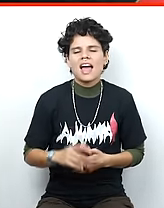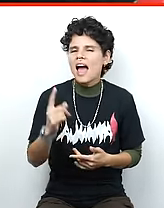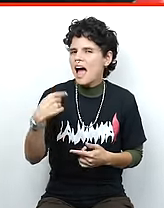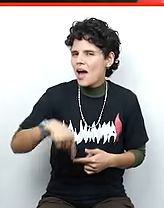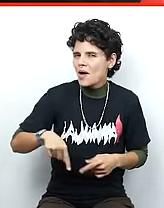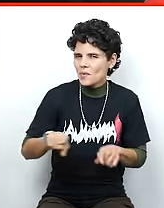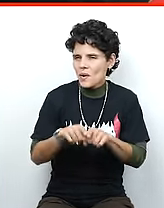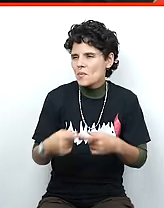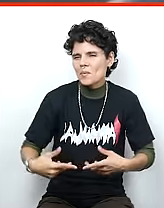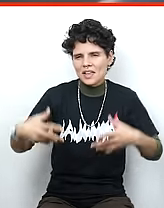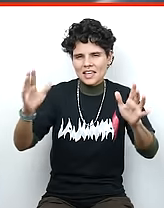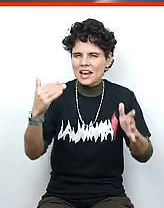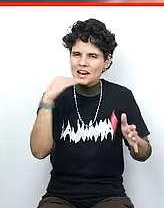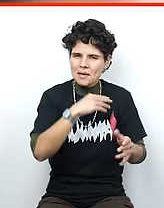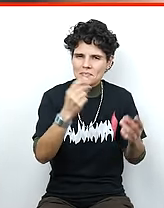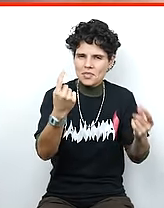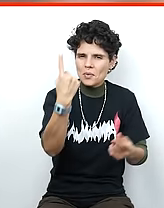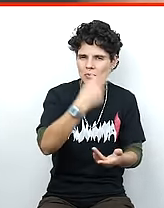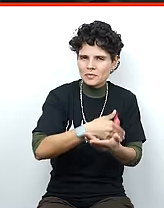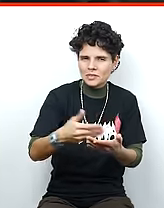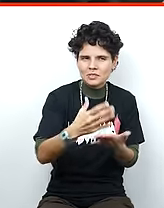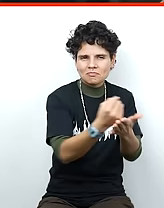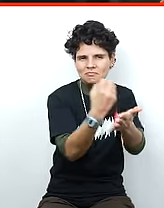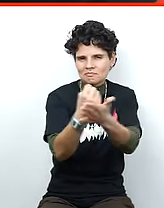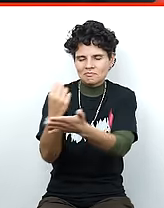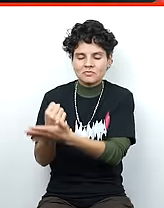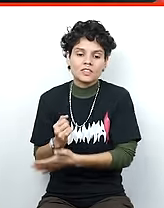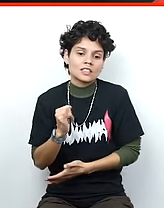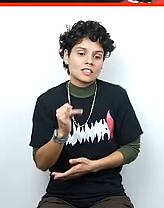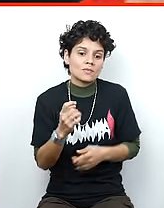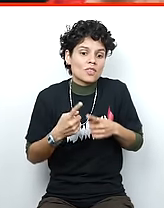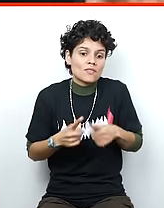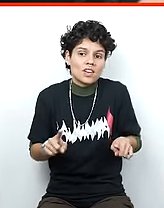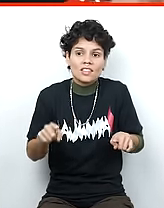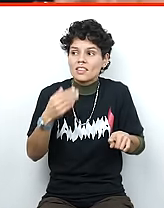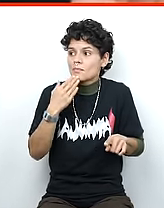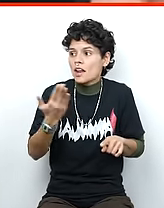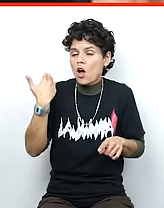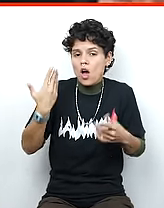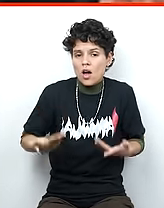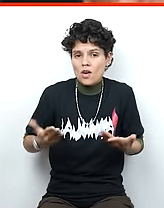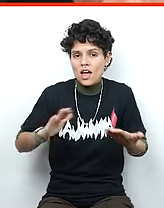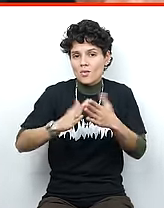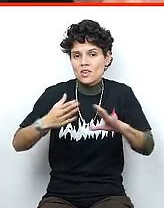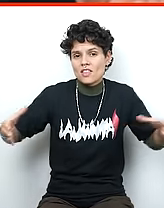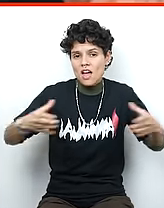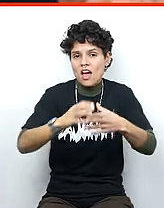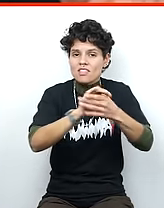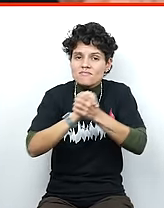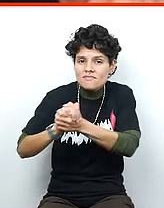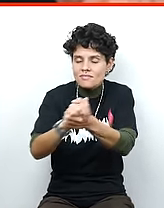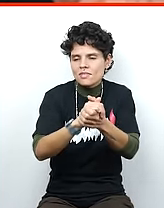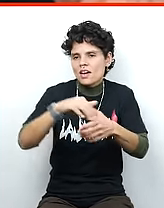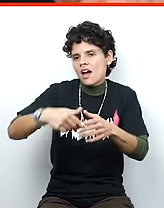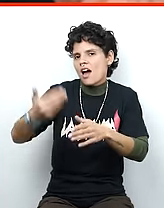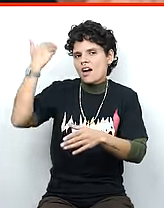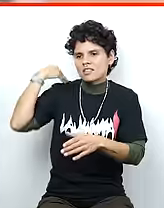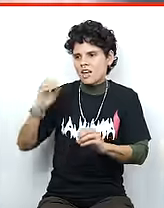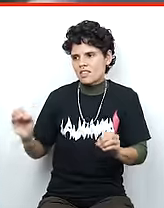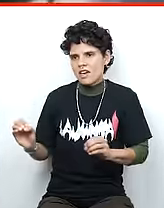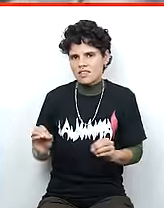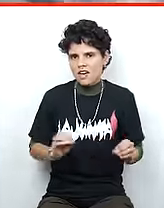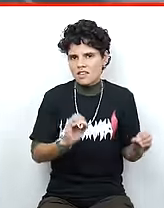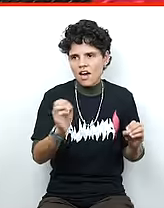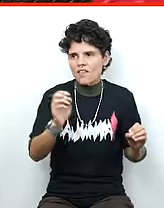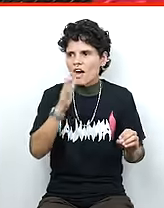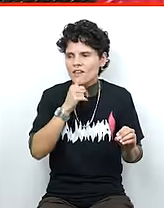otra... Es otra interacción. Hay más plataformas y cosas no, así. No, y otra interacción entre la comunidad, todo. En ese tiempo era algo súper escaso. El Instagram era,